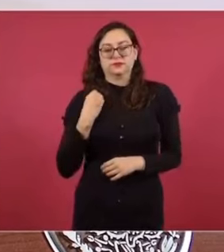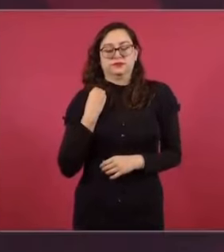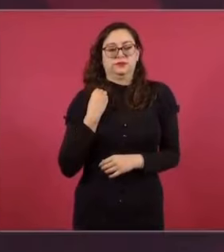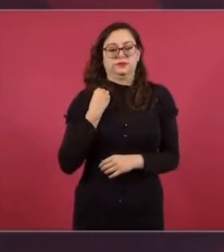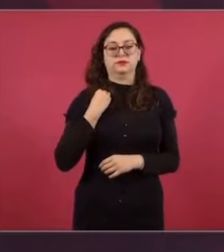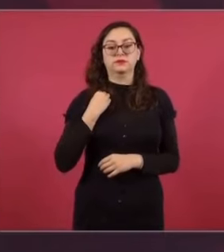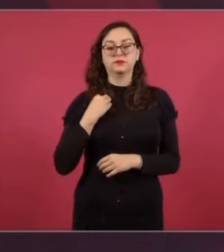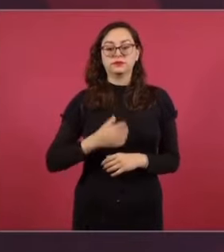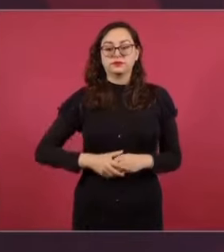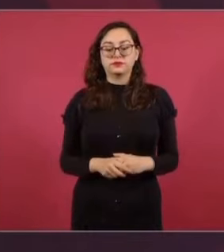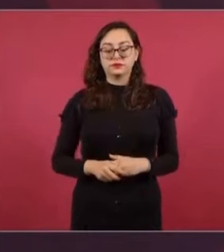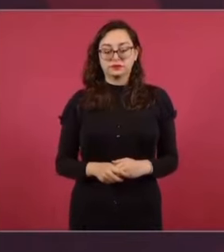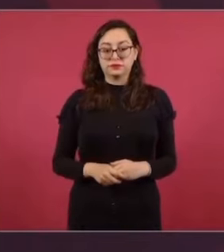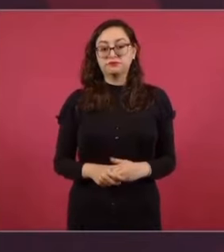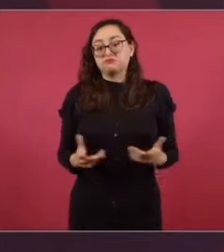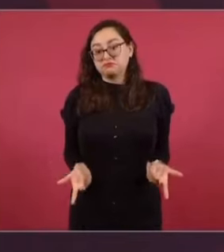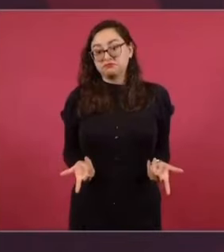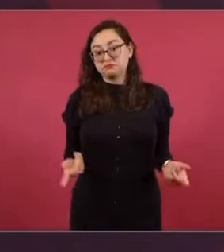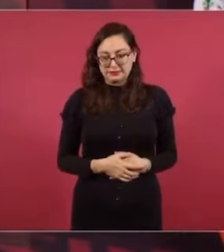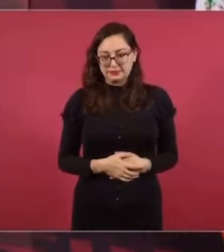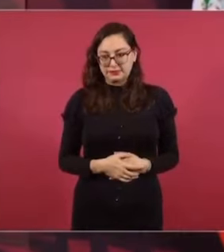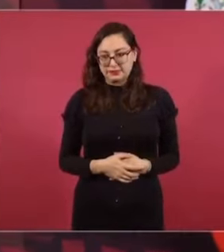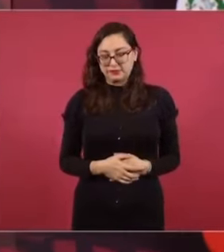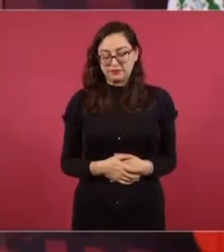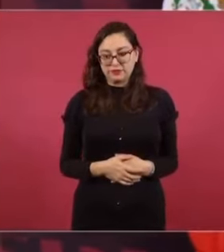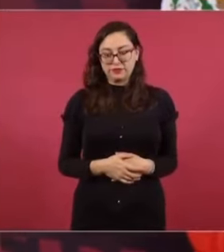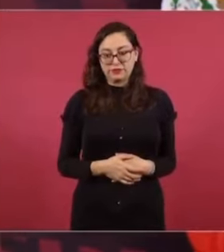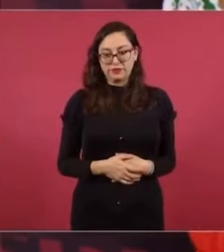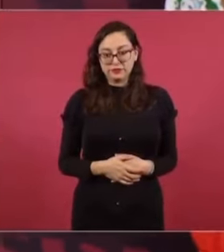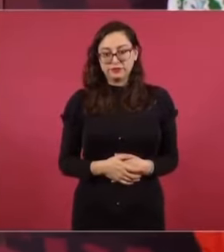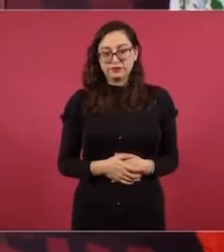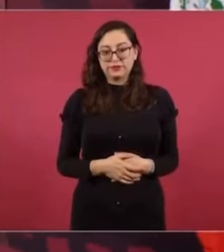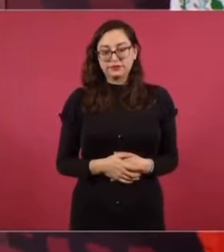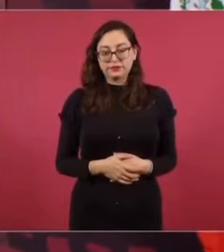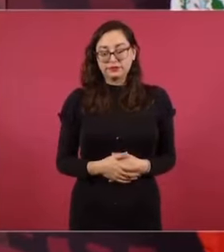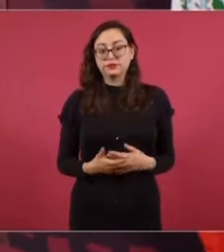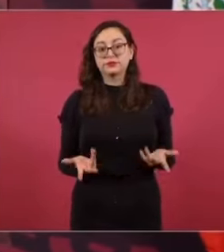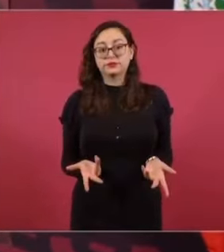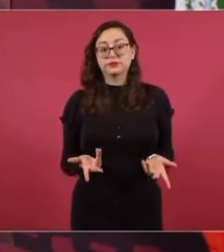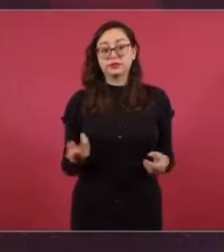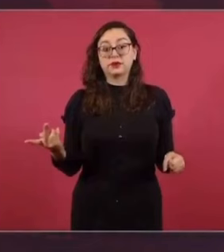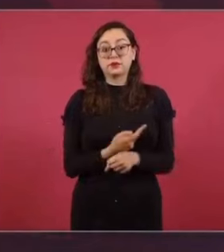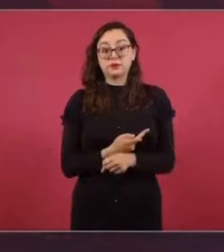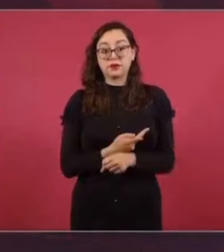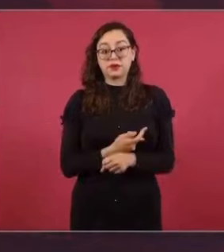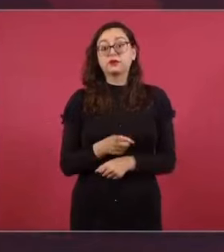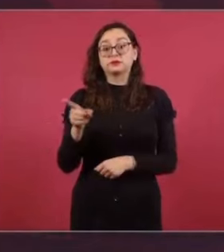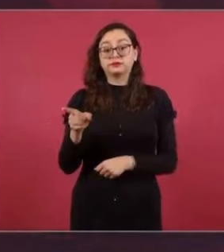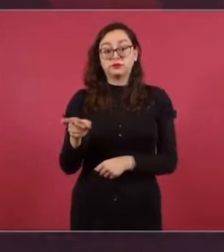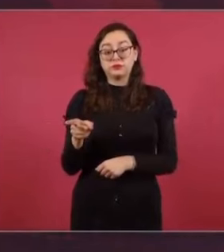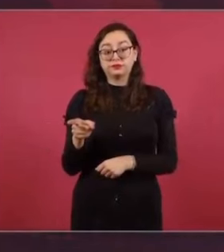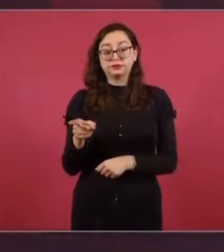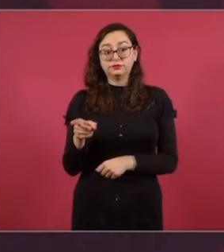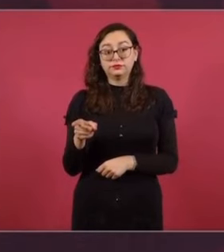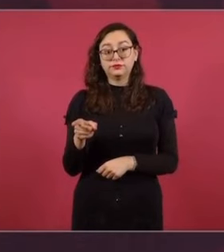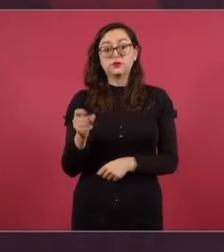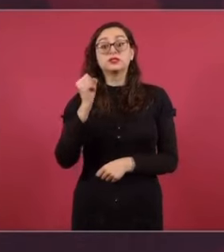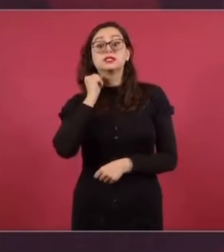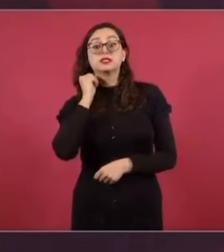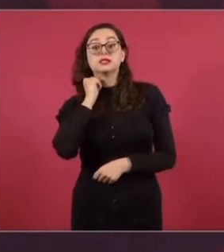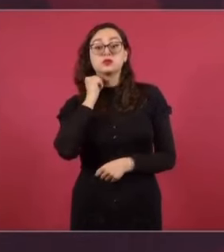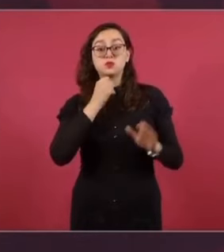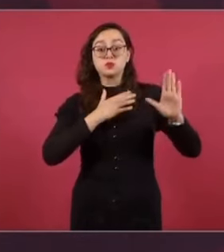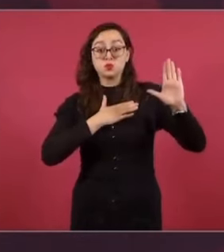de pleitos políticos y de venganzas, al estar a punto de tomar posición como senador